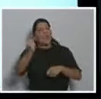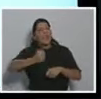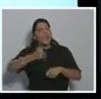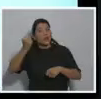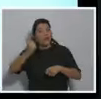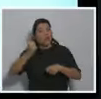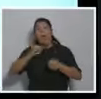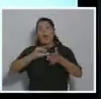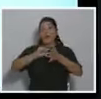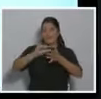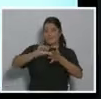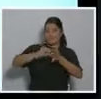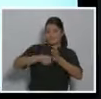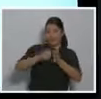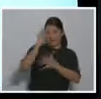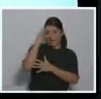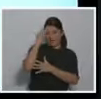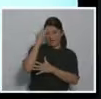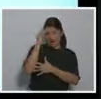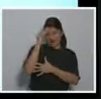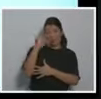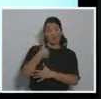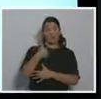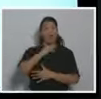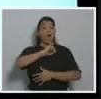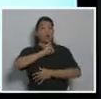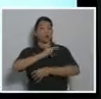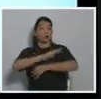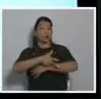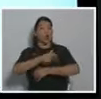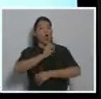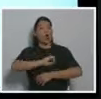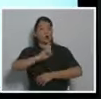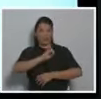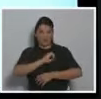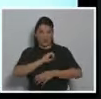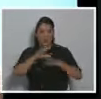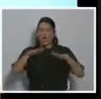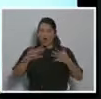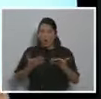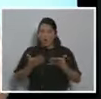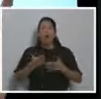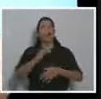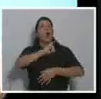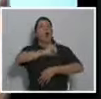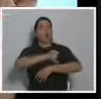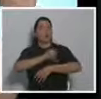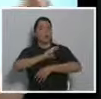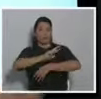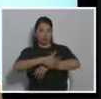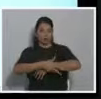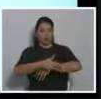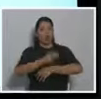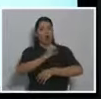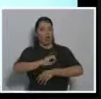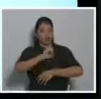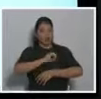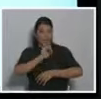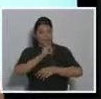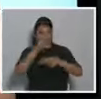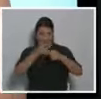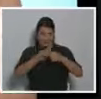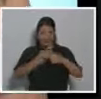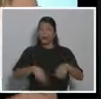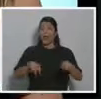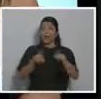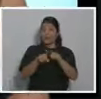de Facebook oficial de la Junta de Protección Social. ¿Cómo lo busca? Junta de Protección Social Oficial, así se llama.